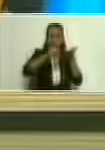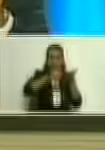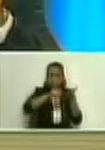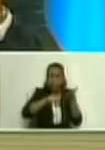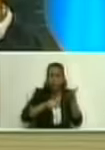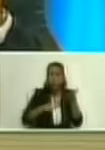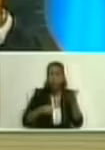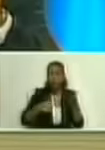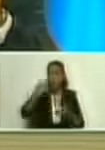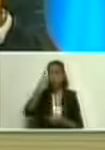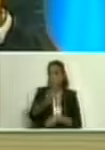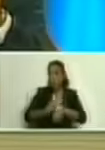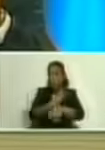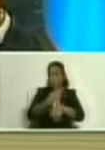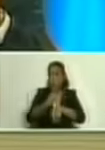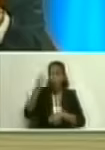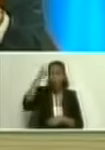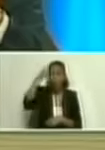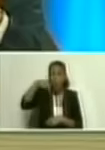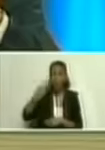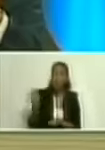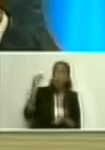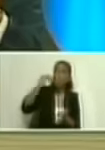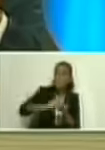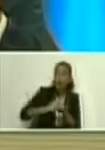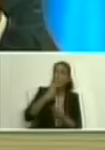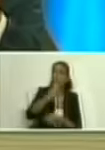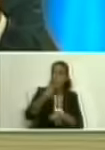Y hoy estuvimos 2 horas otra vez,